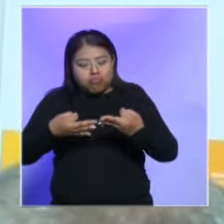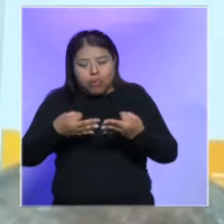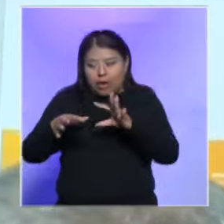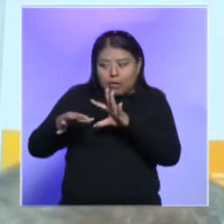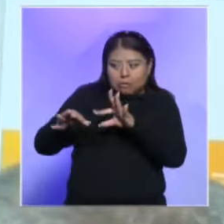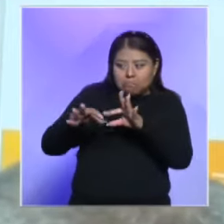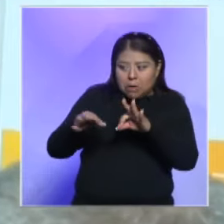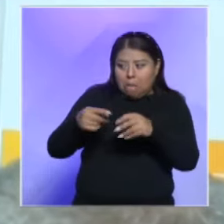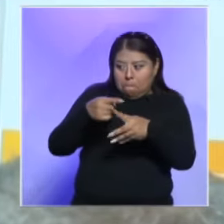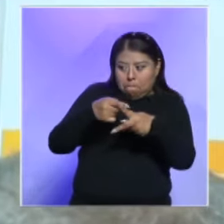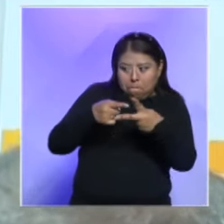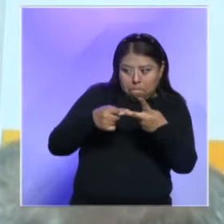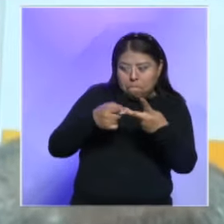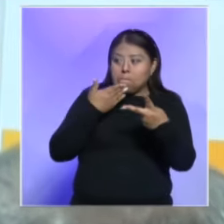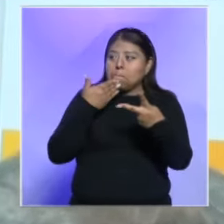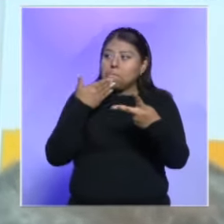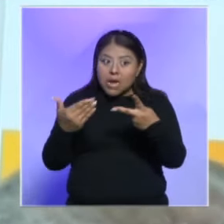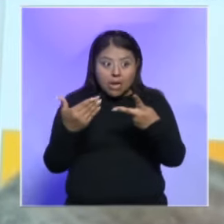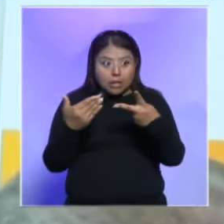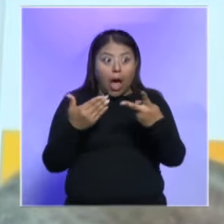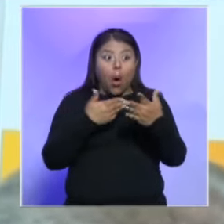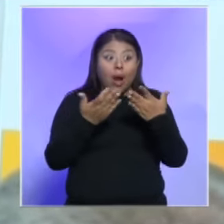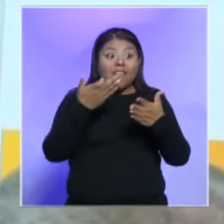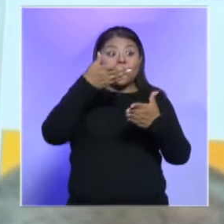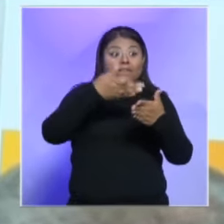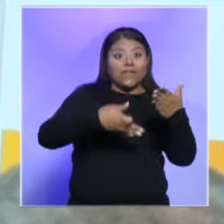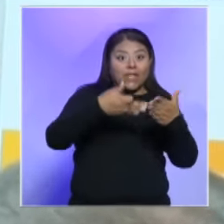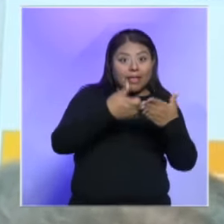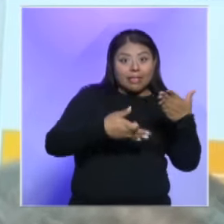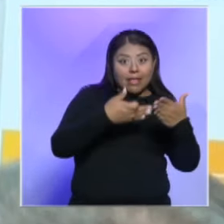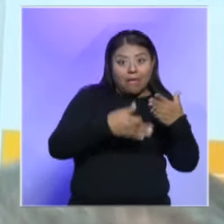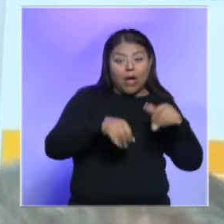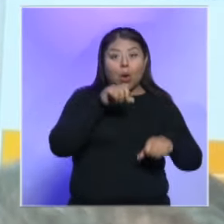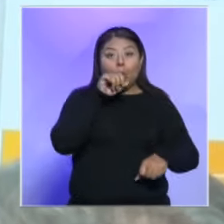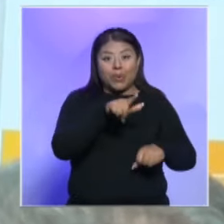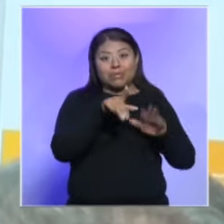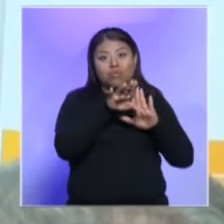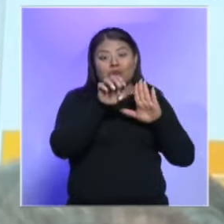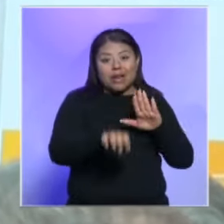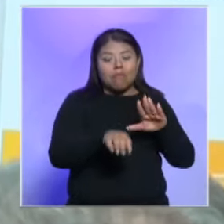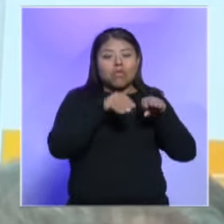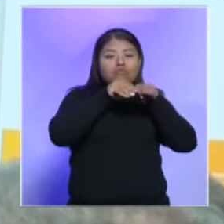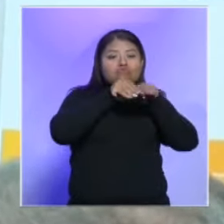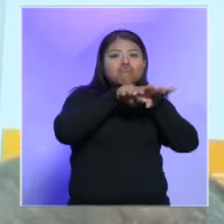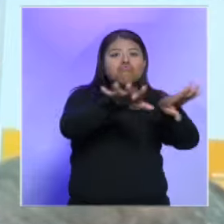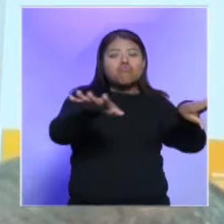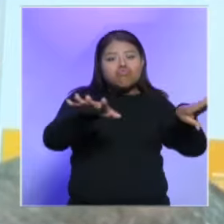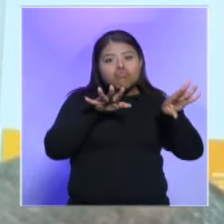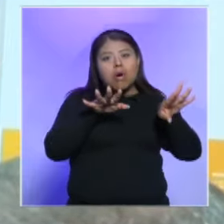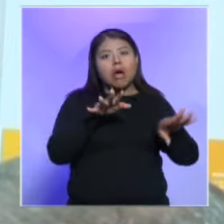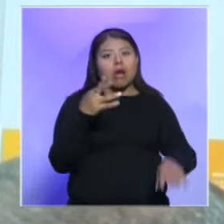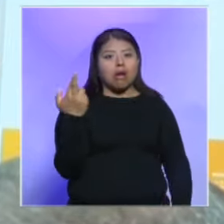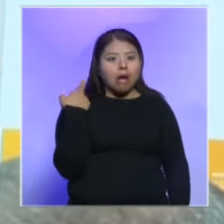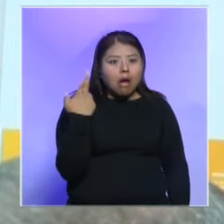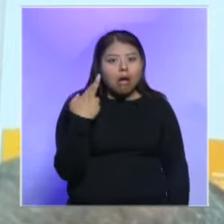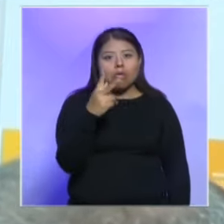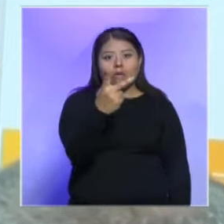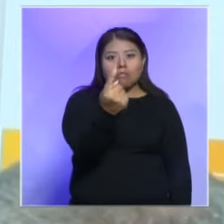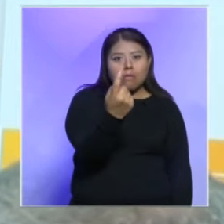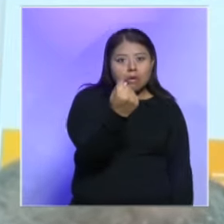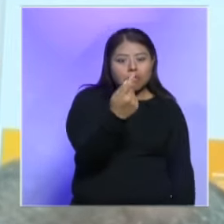la fuerza en tiempos de radio y televisión como de los partidos de un nuevo registro. Aquí me parece que tendremos